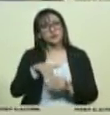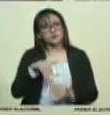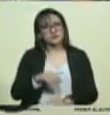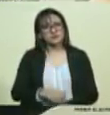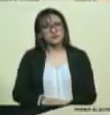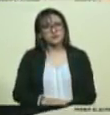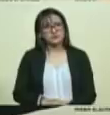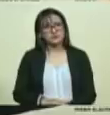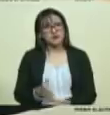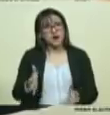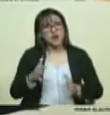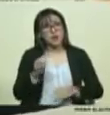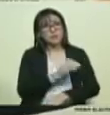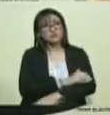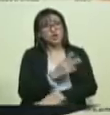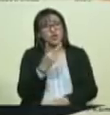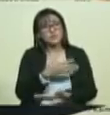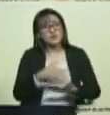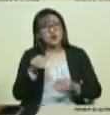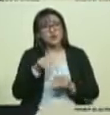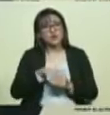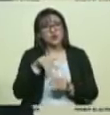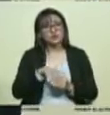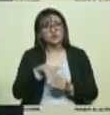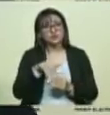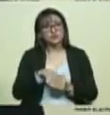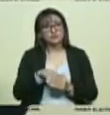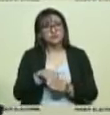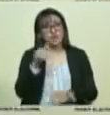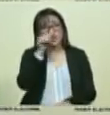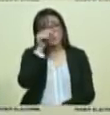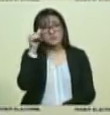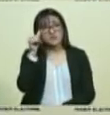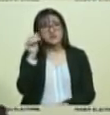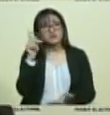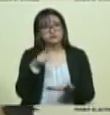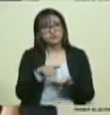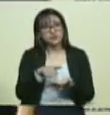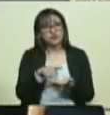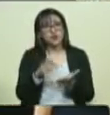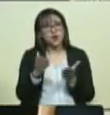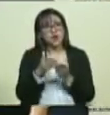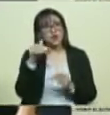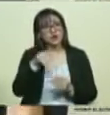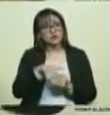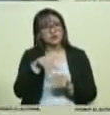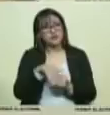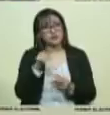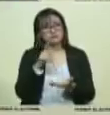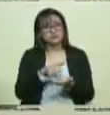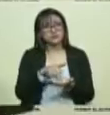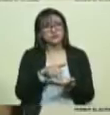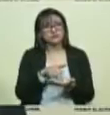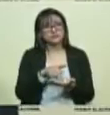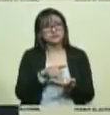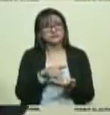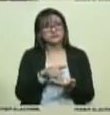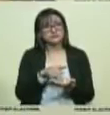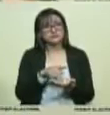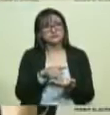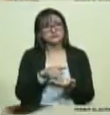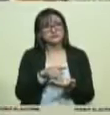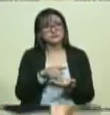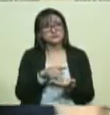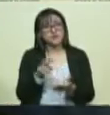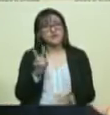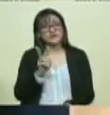Libremente. Y ganó la oposición por 2 millones de votos. El domingo vamos a estar en los colegios electorales, contrastando si